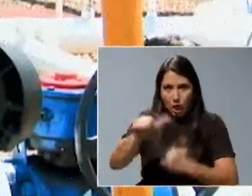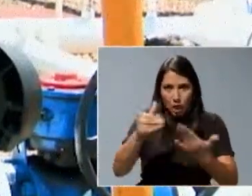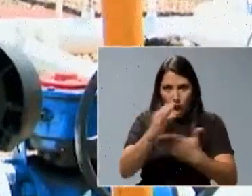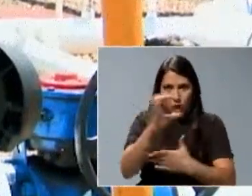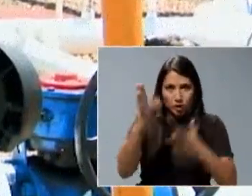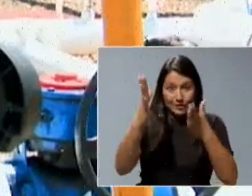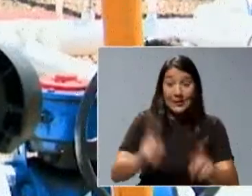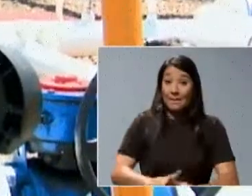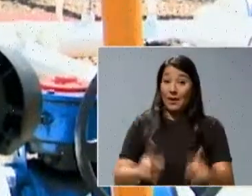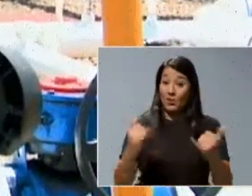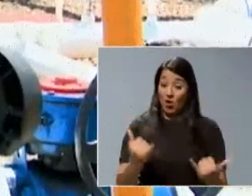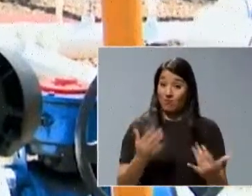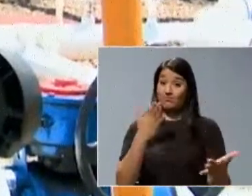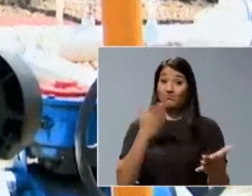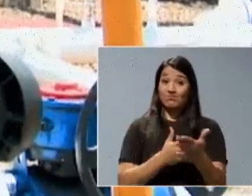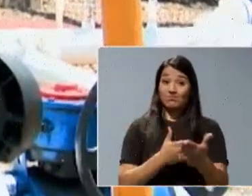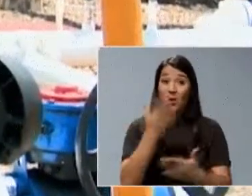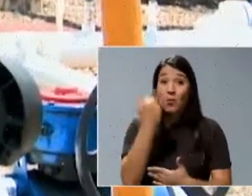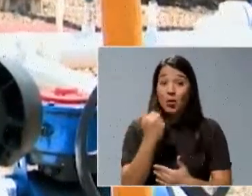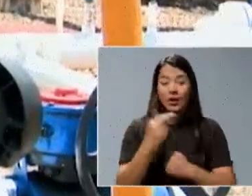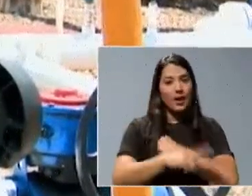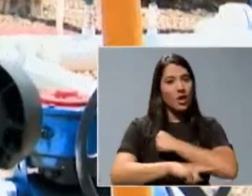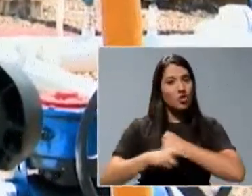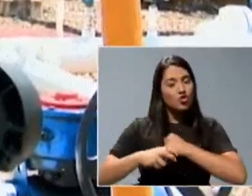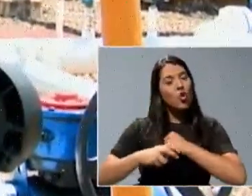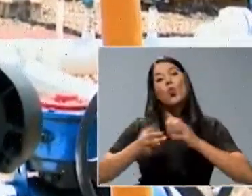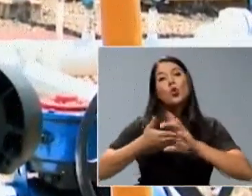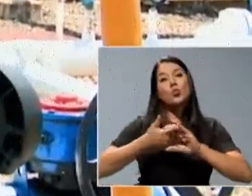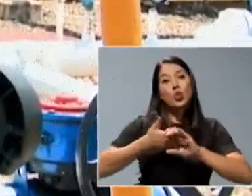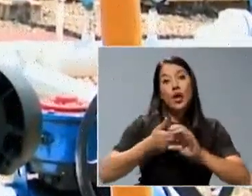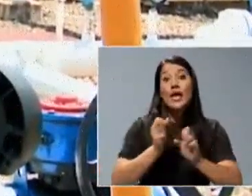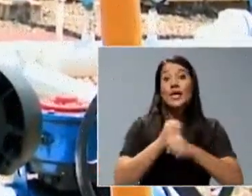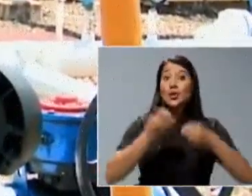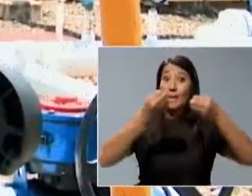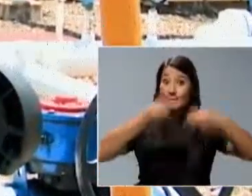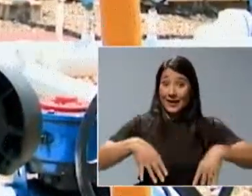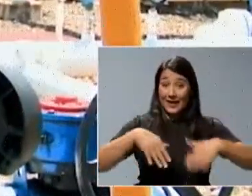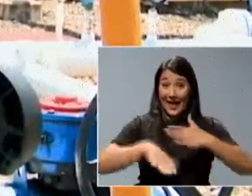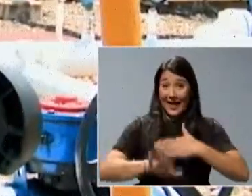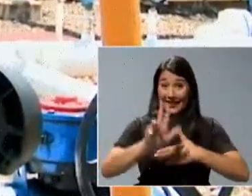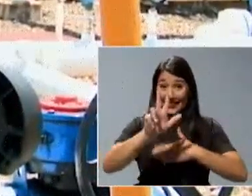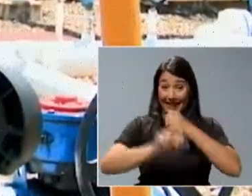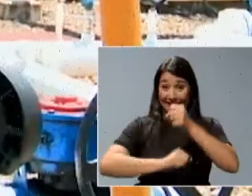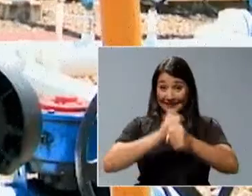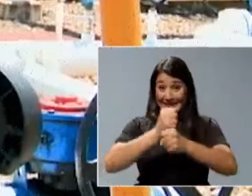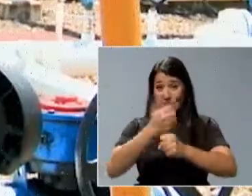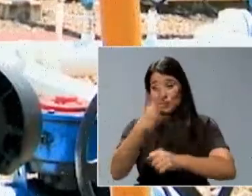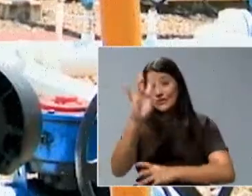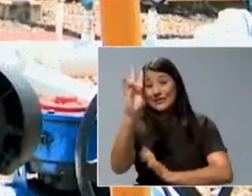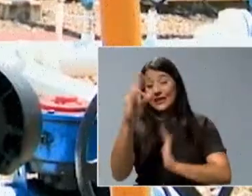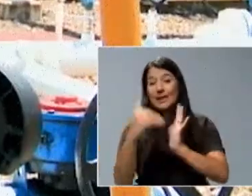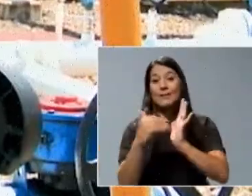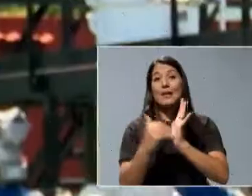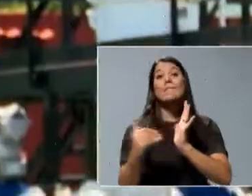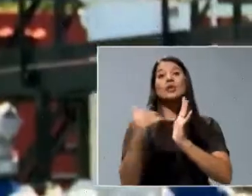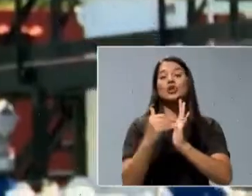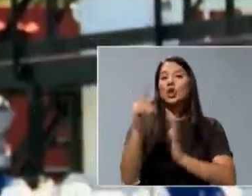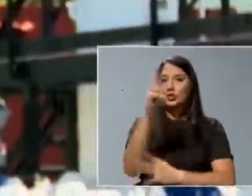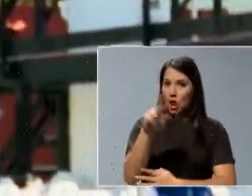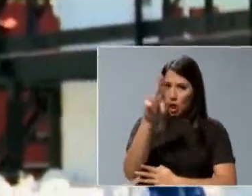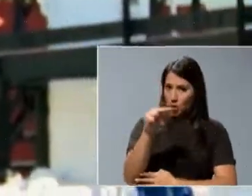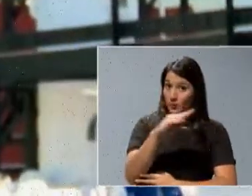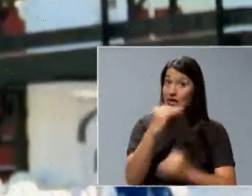severamente afectado. El robo de combustible ha generado pérdidas en 3 años de al menos 7.000 millones de colones, y eso